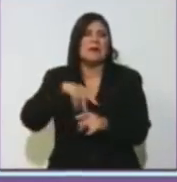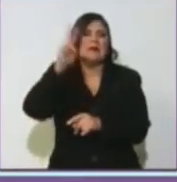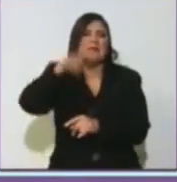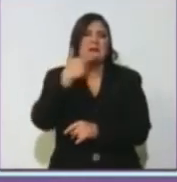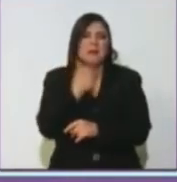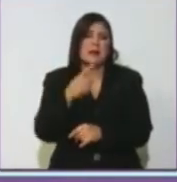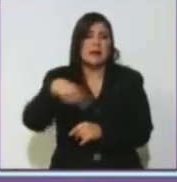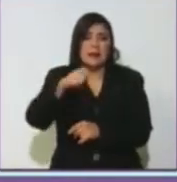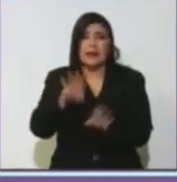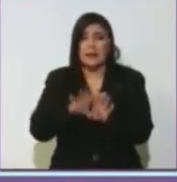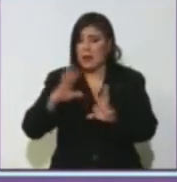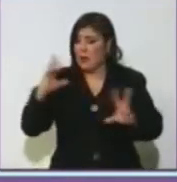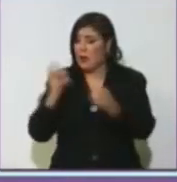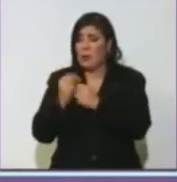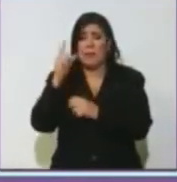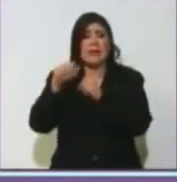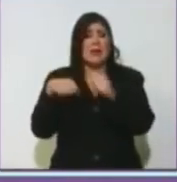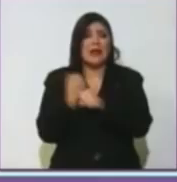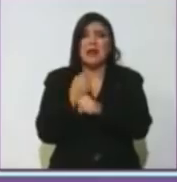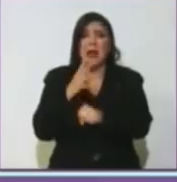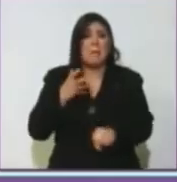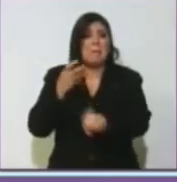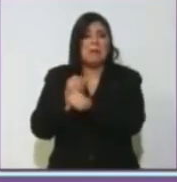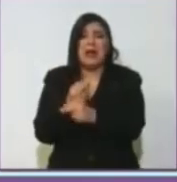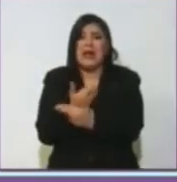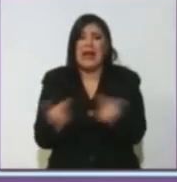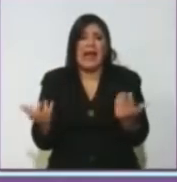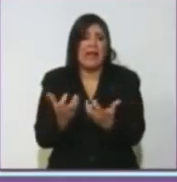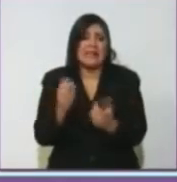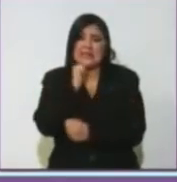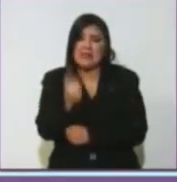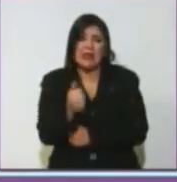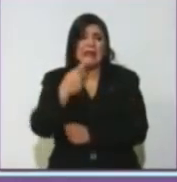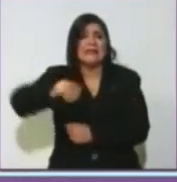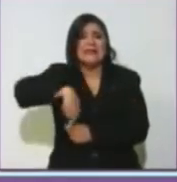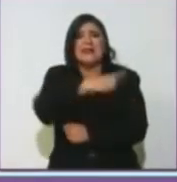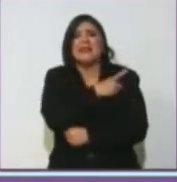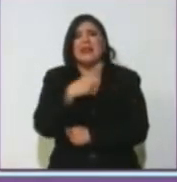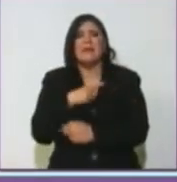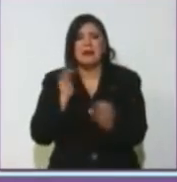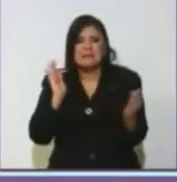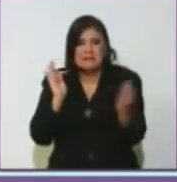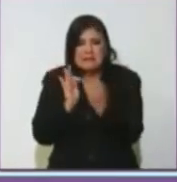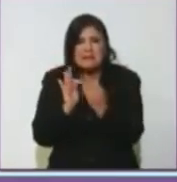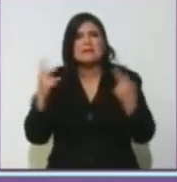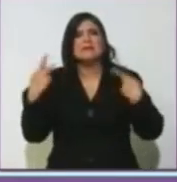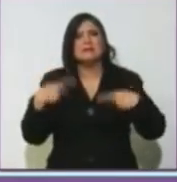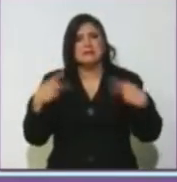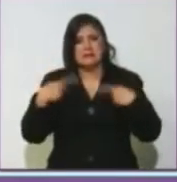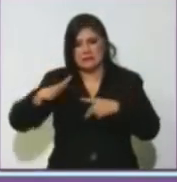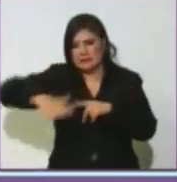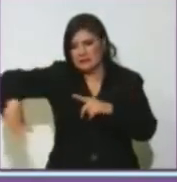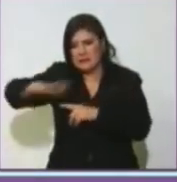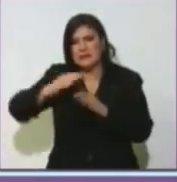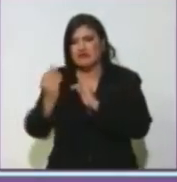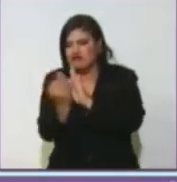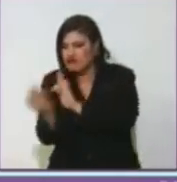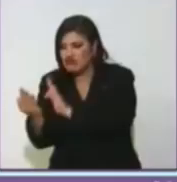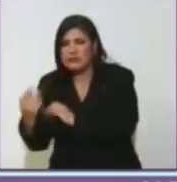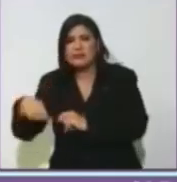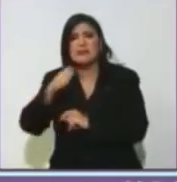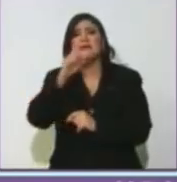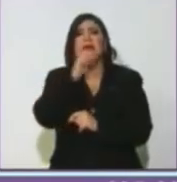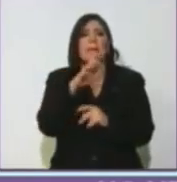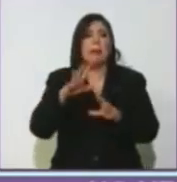20 años no han hecho nada para regenerar lo necesitamos tener una cercanía entre los ciudadanos y generar una comunidad de esa